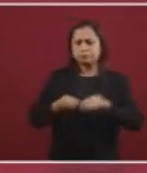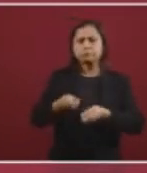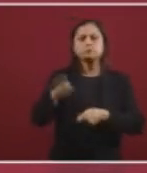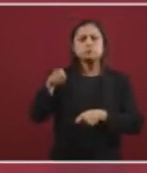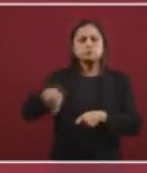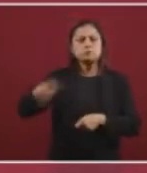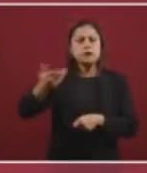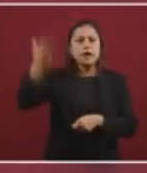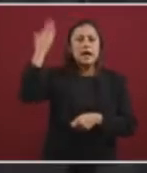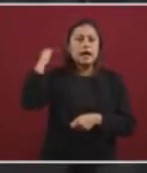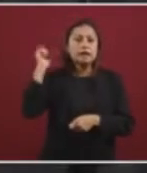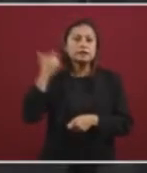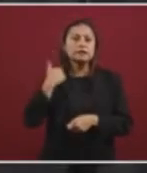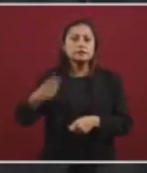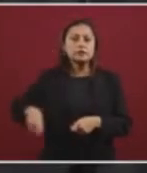robar,